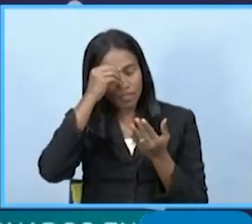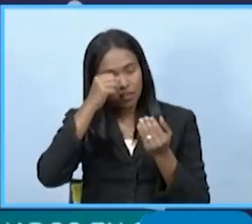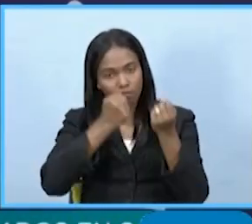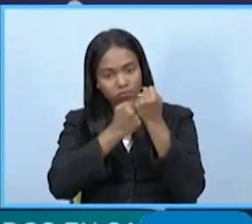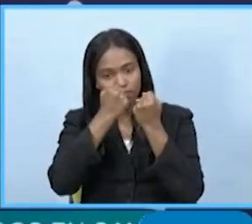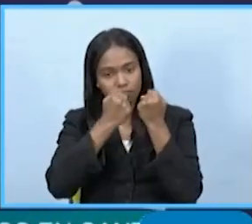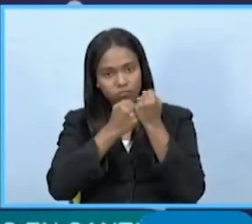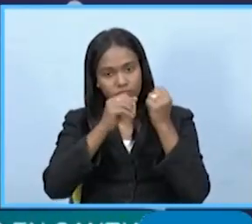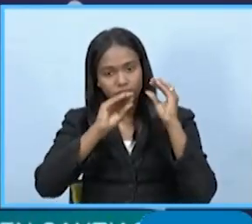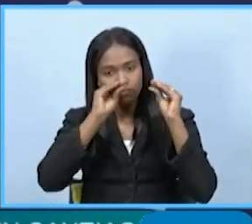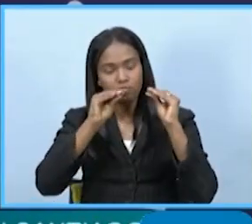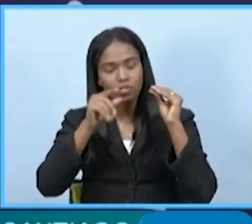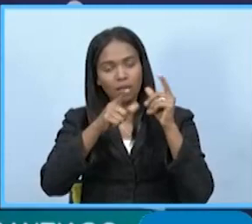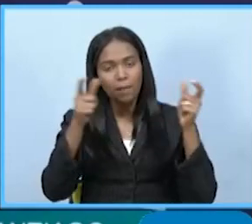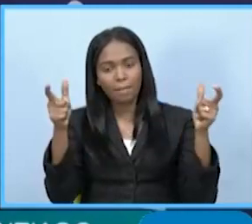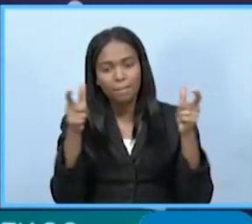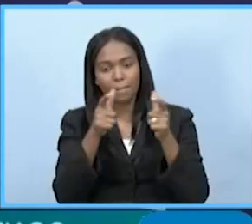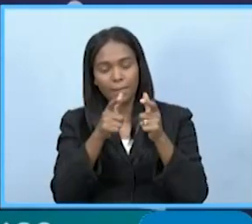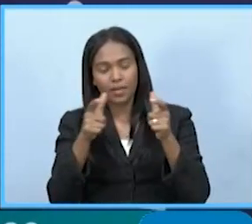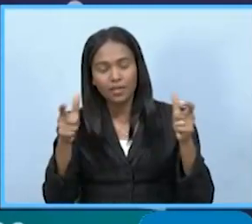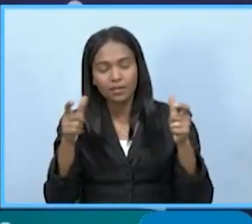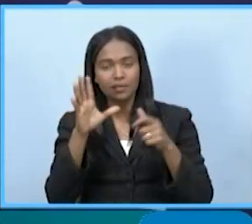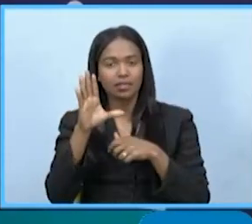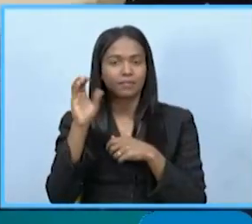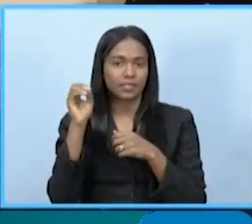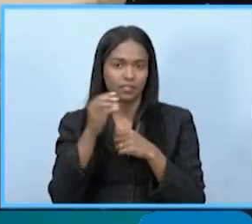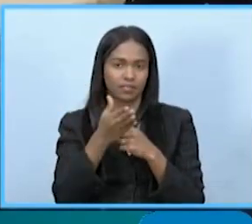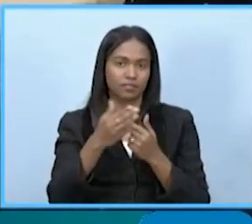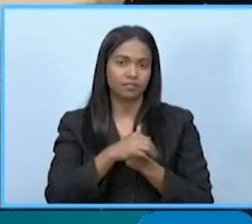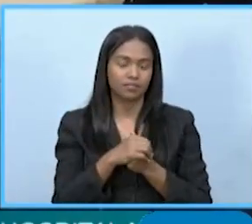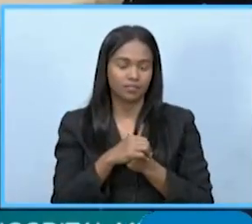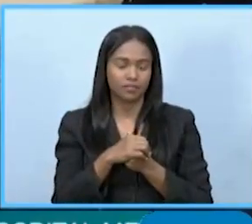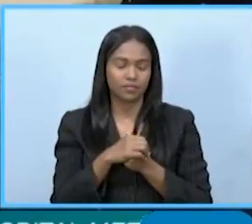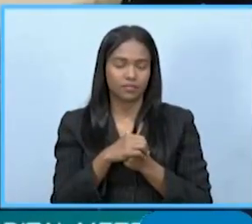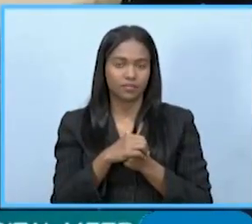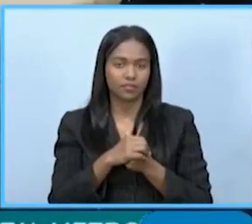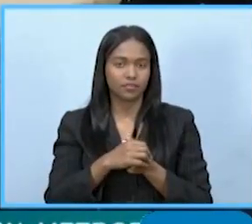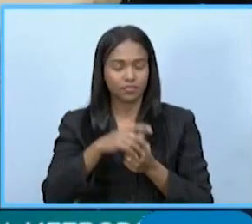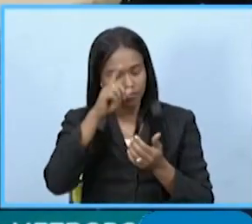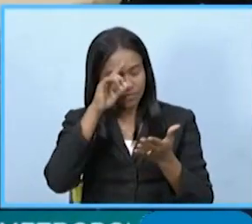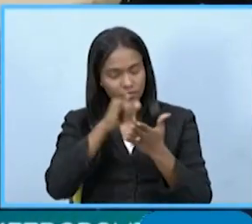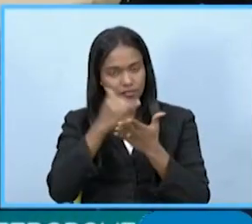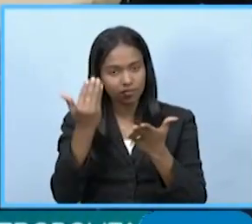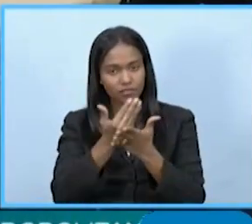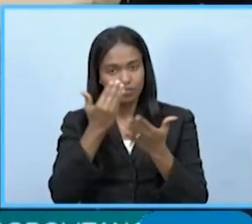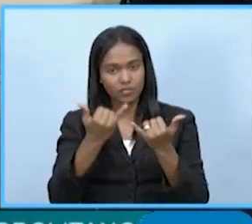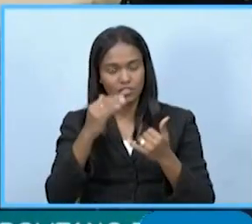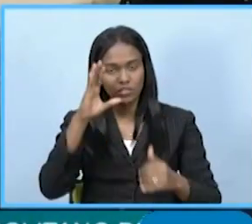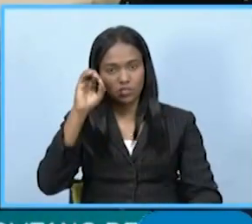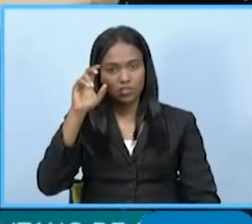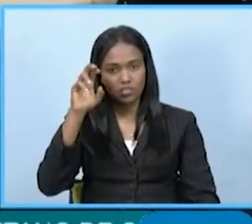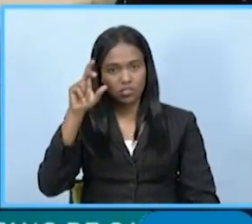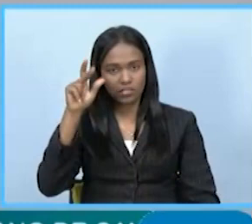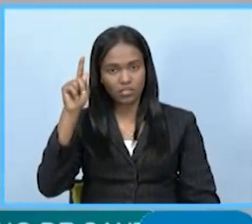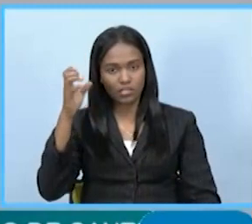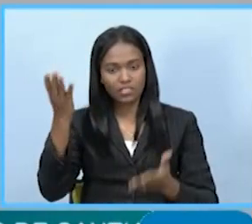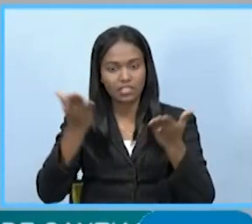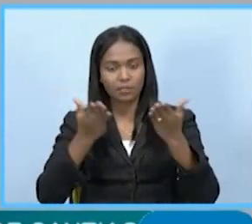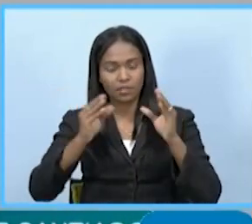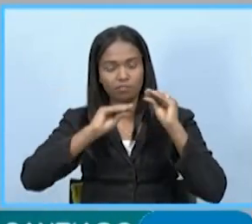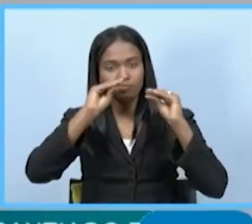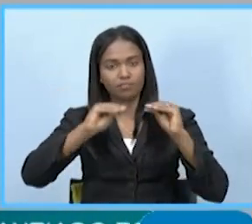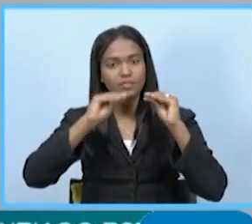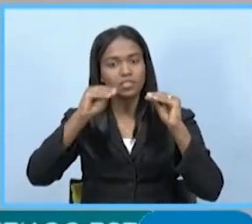a formar sus micro, pequeñas y medianas empresas. Y es que actualmente Fodearte ofrece los servicios de